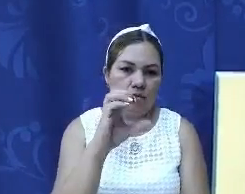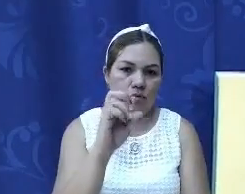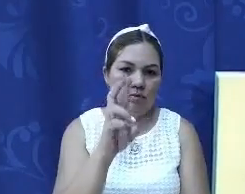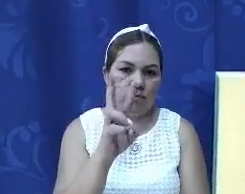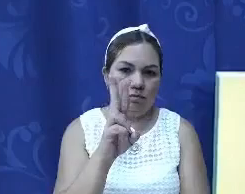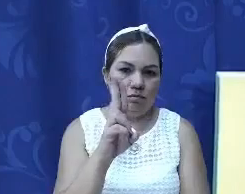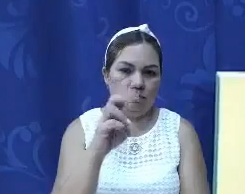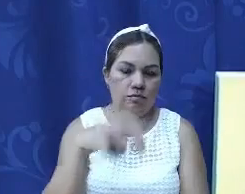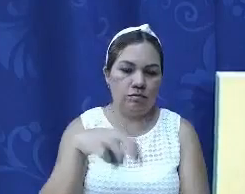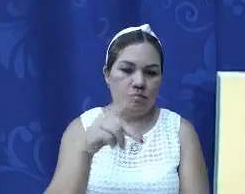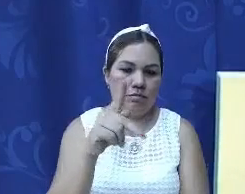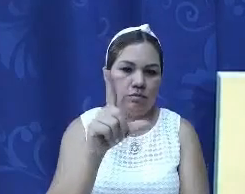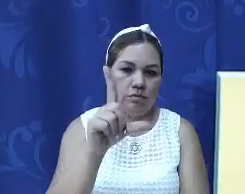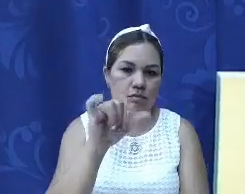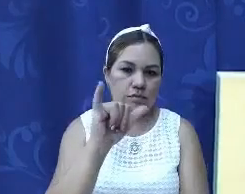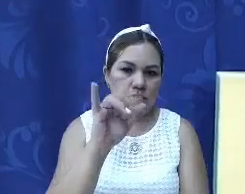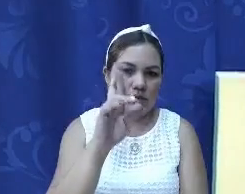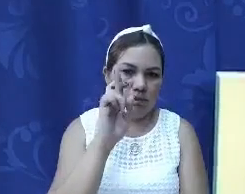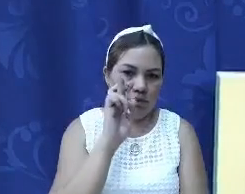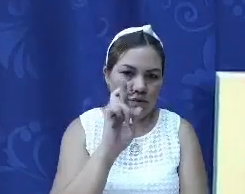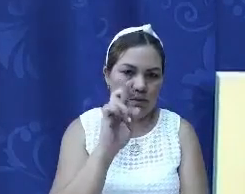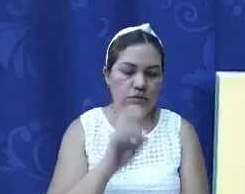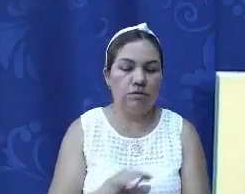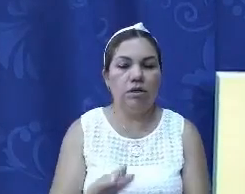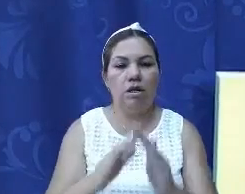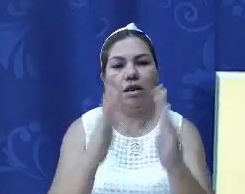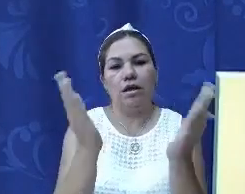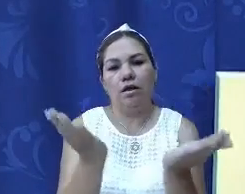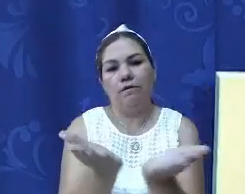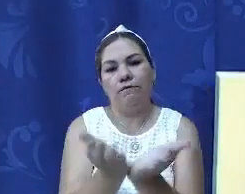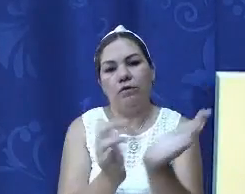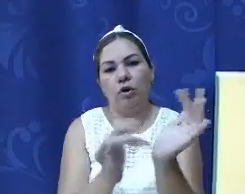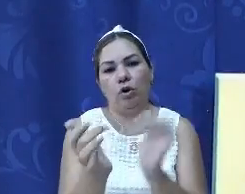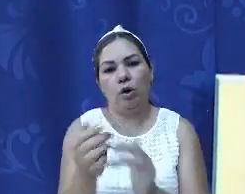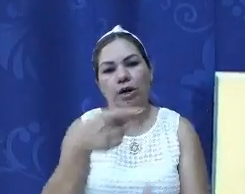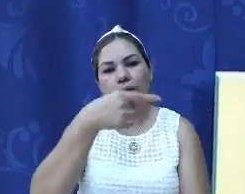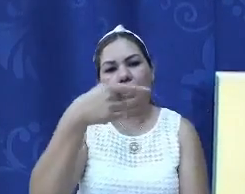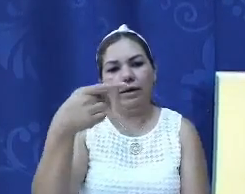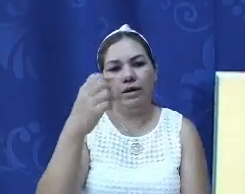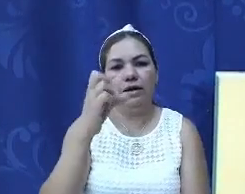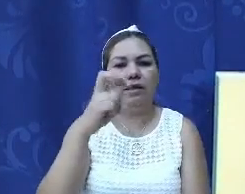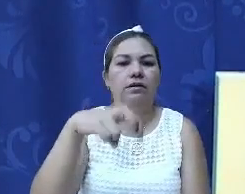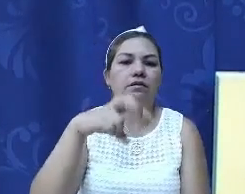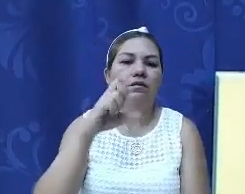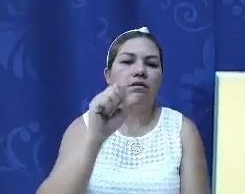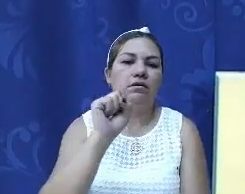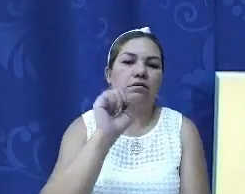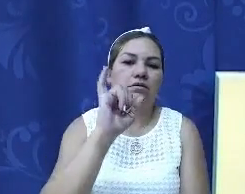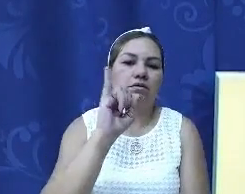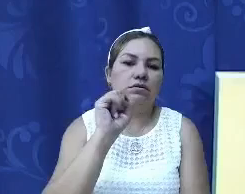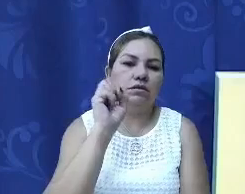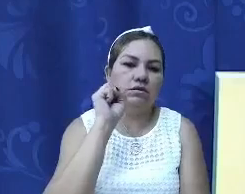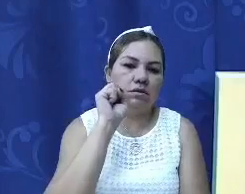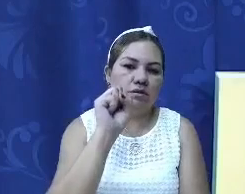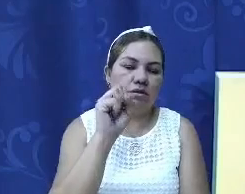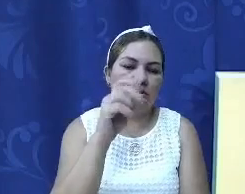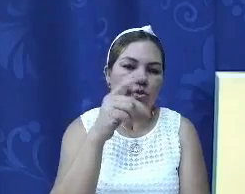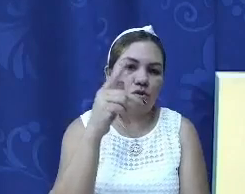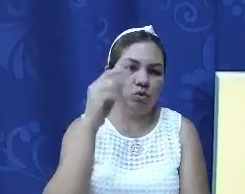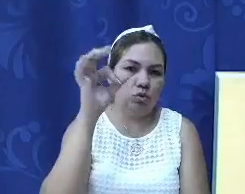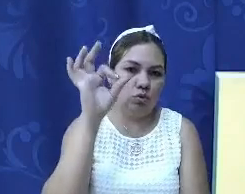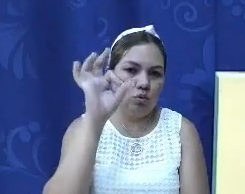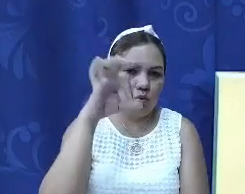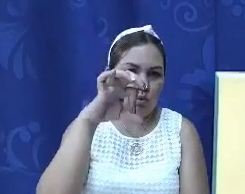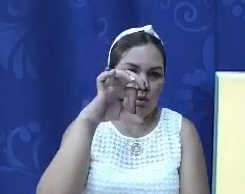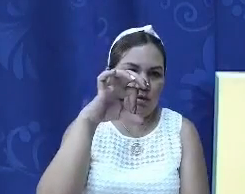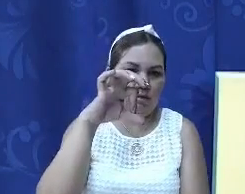Ahora, si leemos el libro de Génesis capítulo 6 versículo 9, Noé recibió instrucción para el